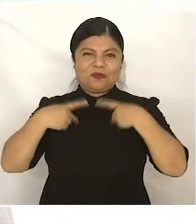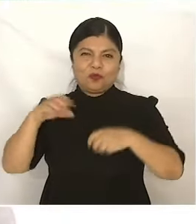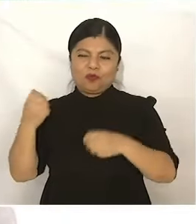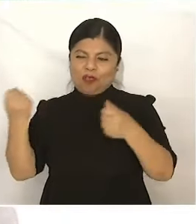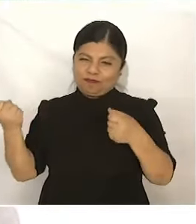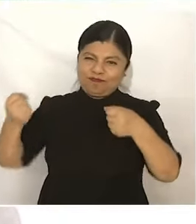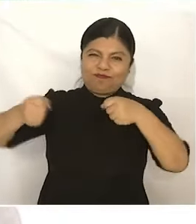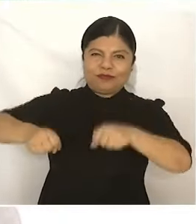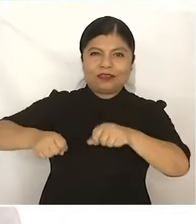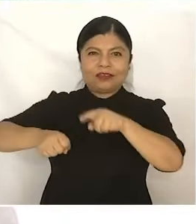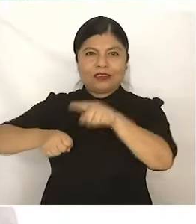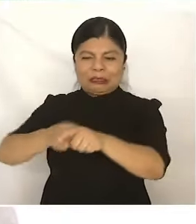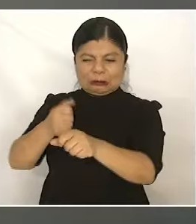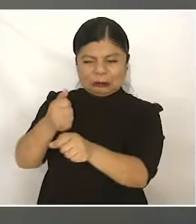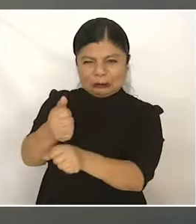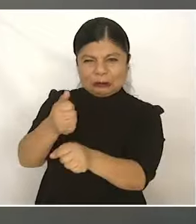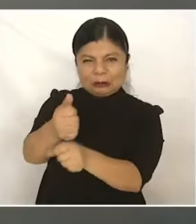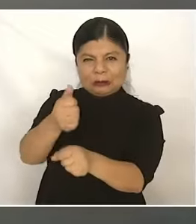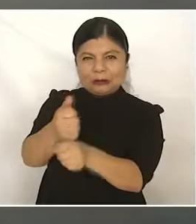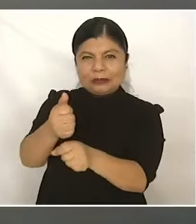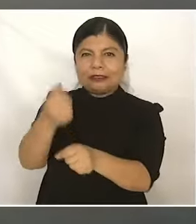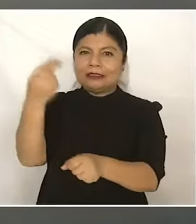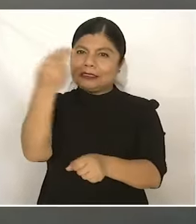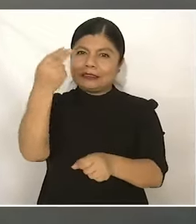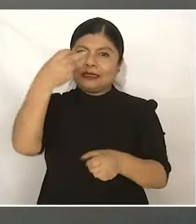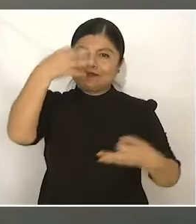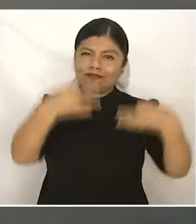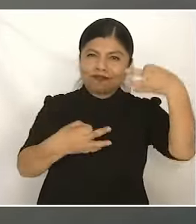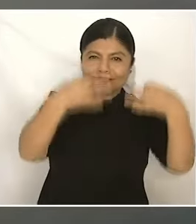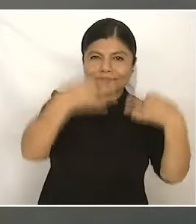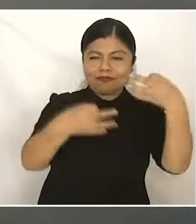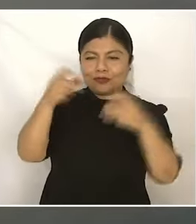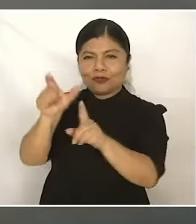historia. Esa fue la primera transformación.